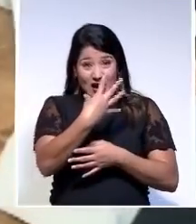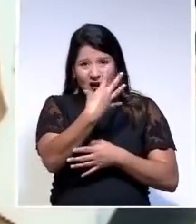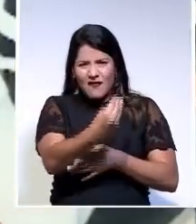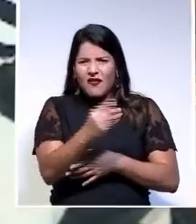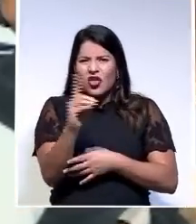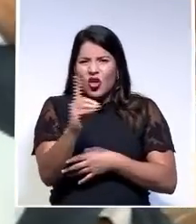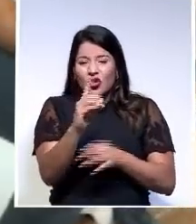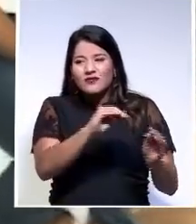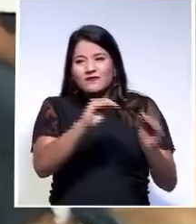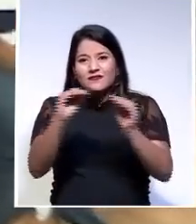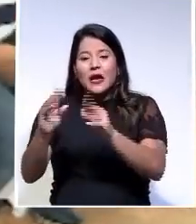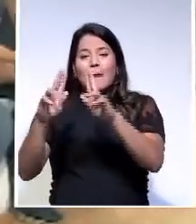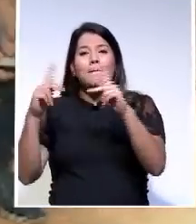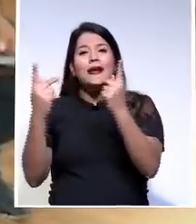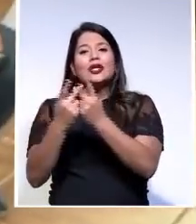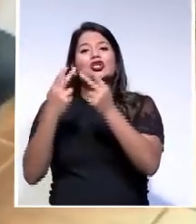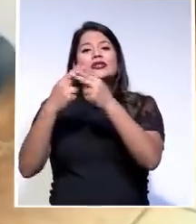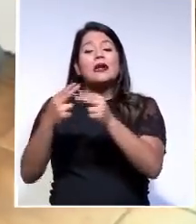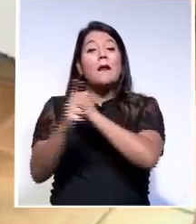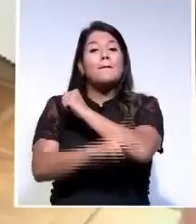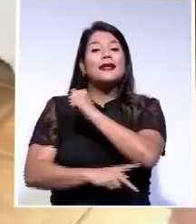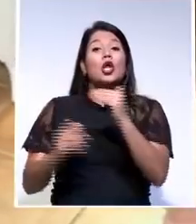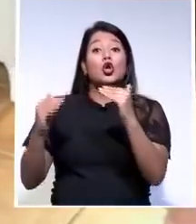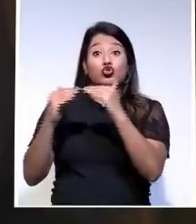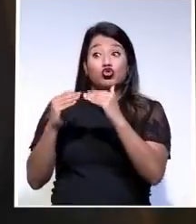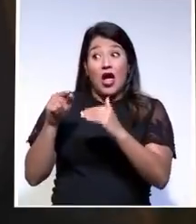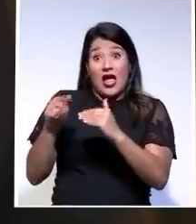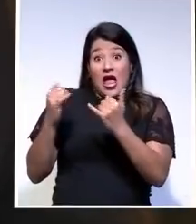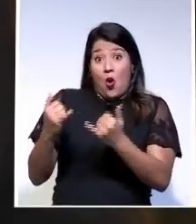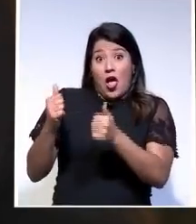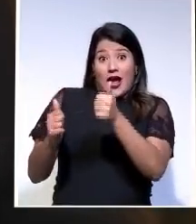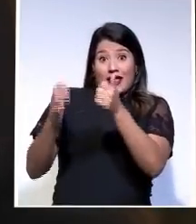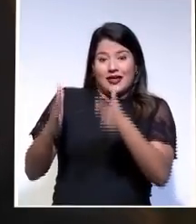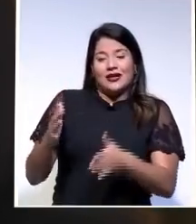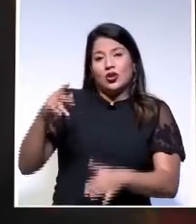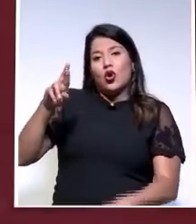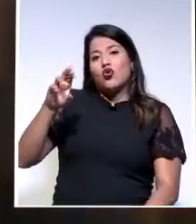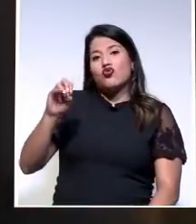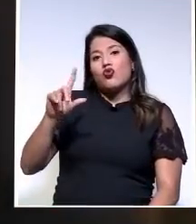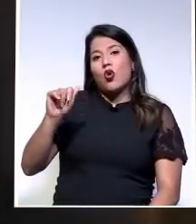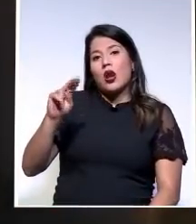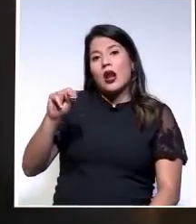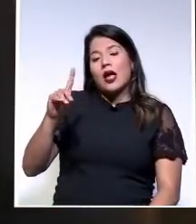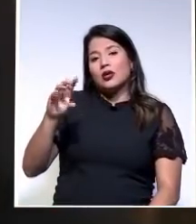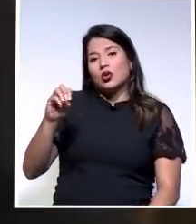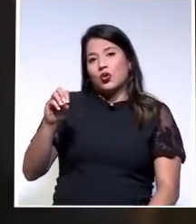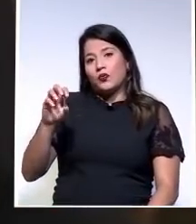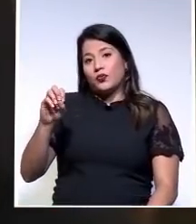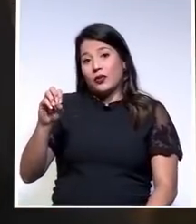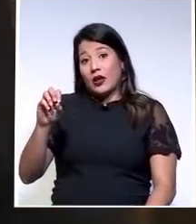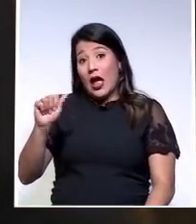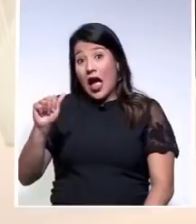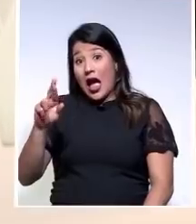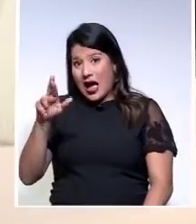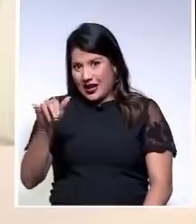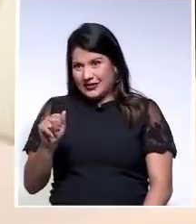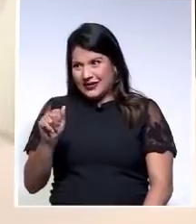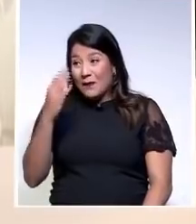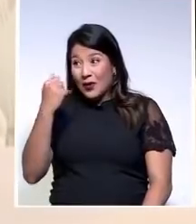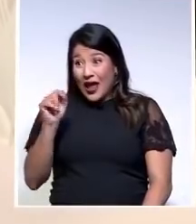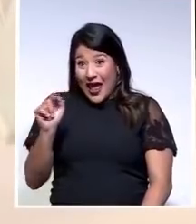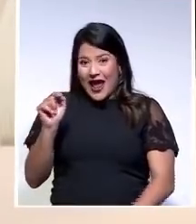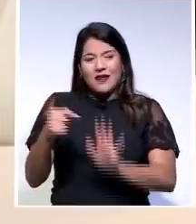Araya en la campaña electoral. La reacción de los verdiblancos se dio luego de que Araya presentara a varios exliberacionistas entre